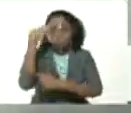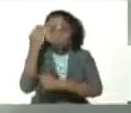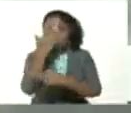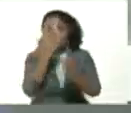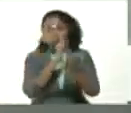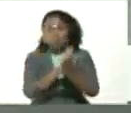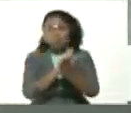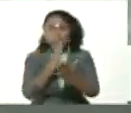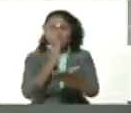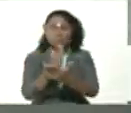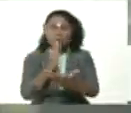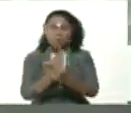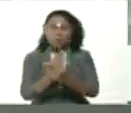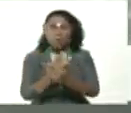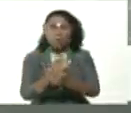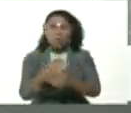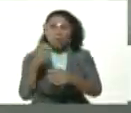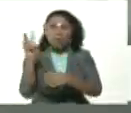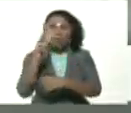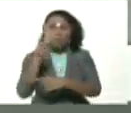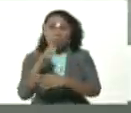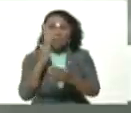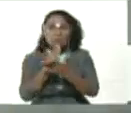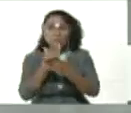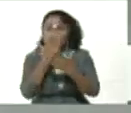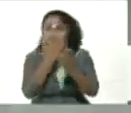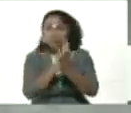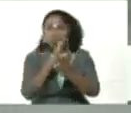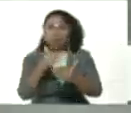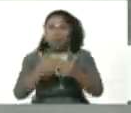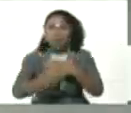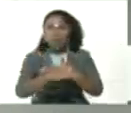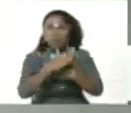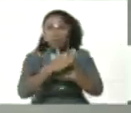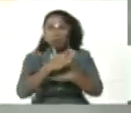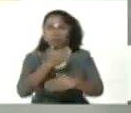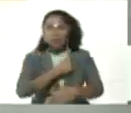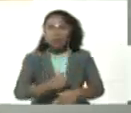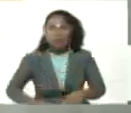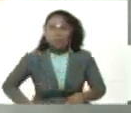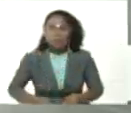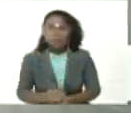siempre, batallando para que Venezuela siempre esté adelante. Adelante, hermano presidente.